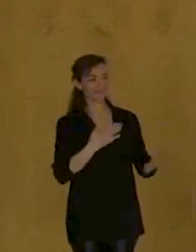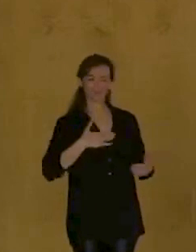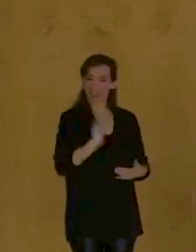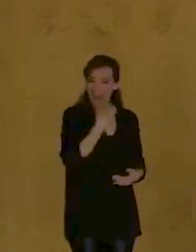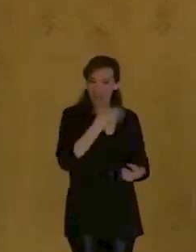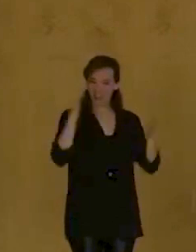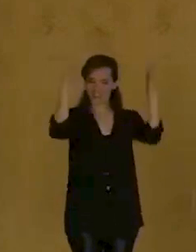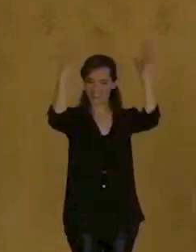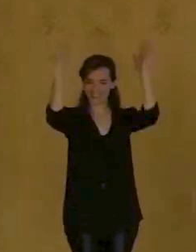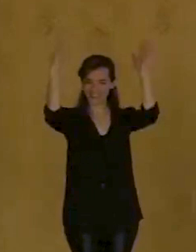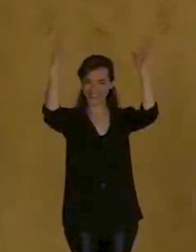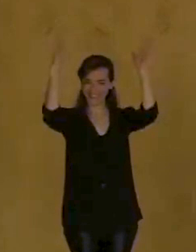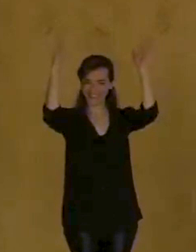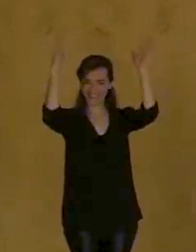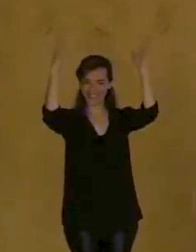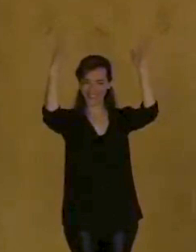A mí también me caes bien, ¿eh?